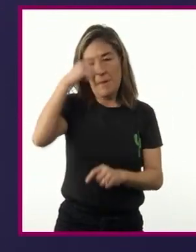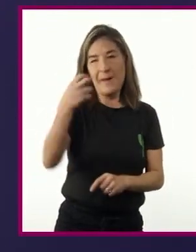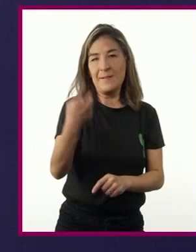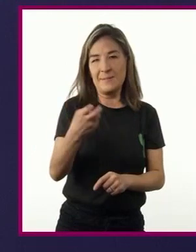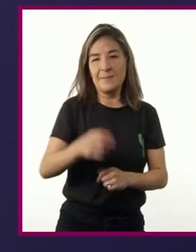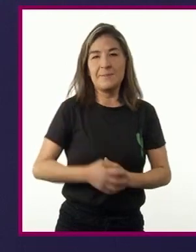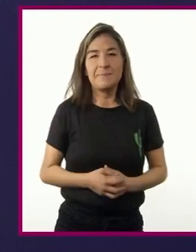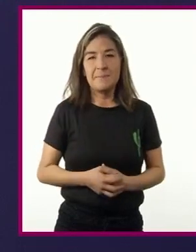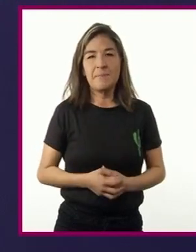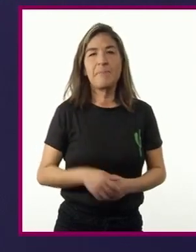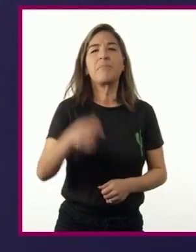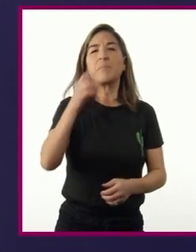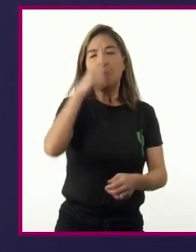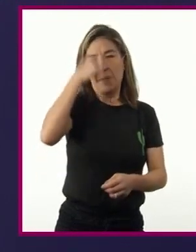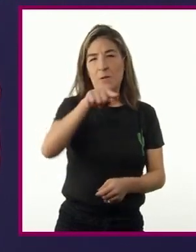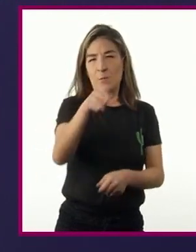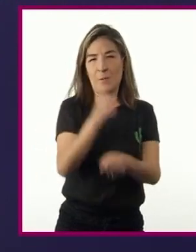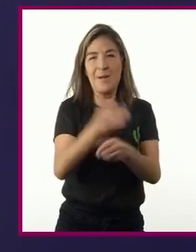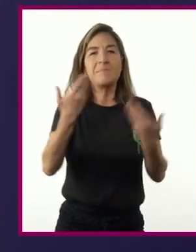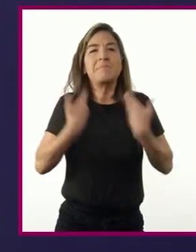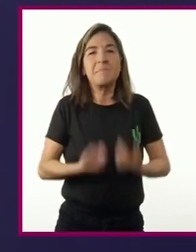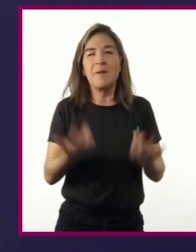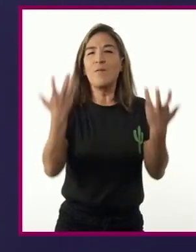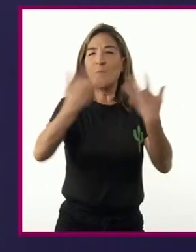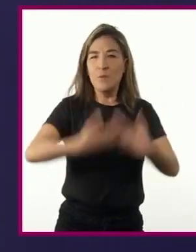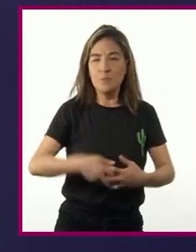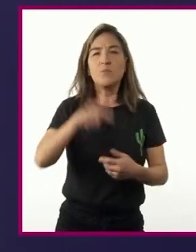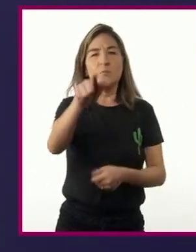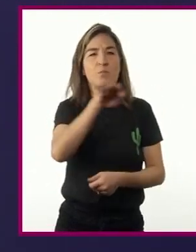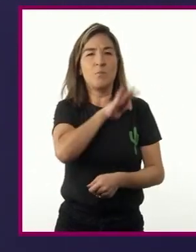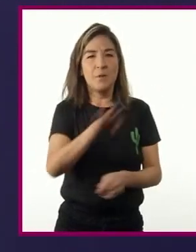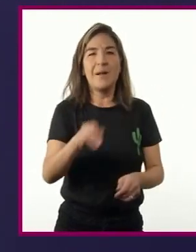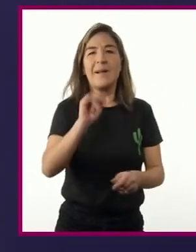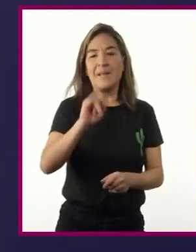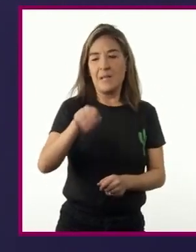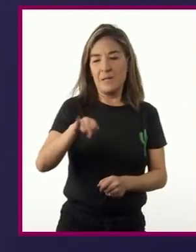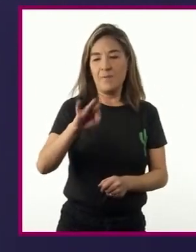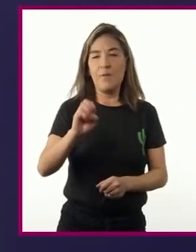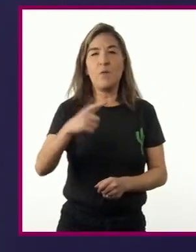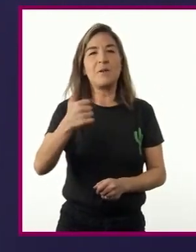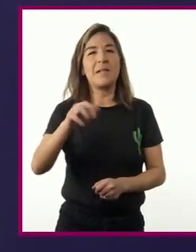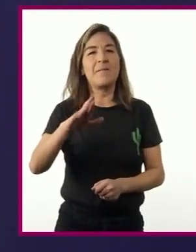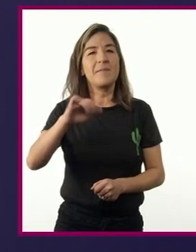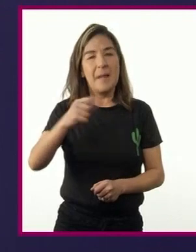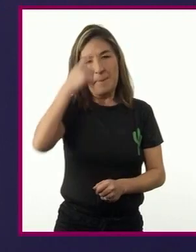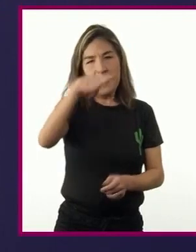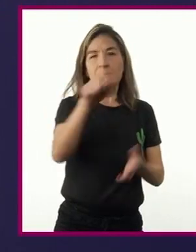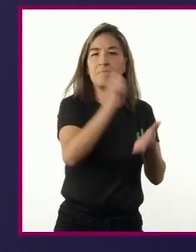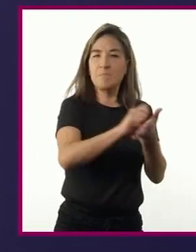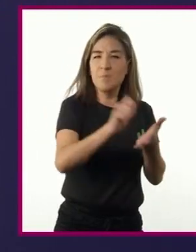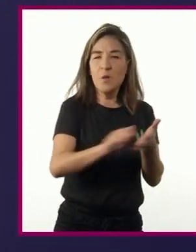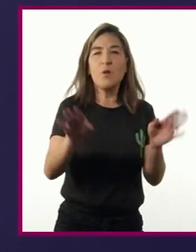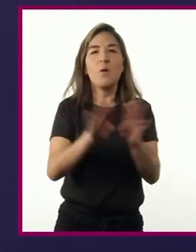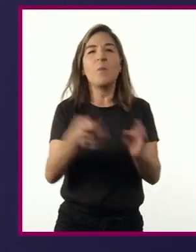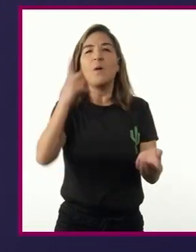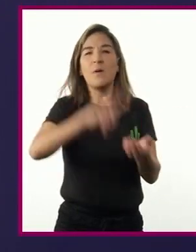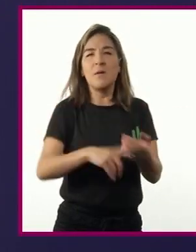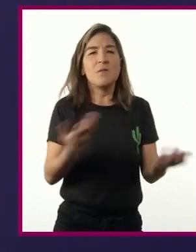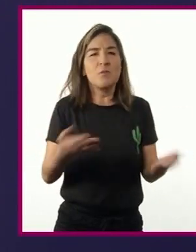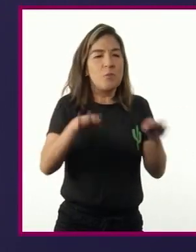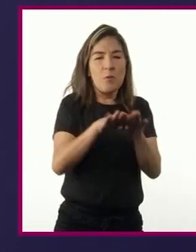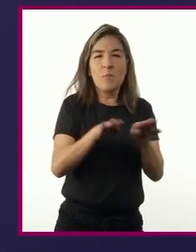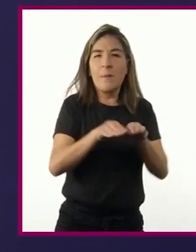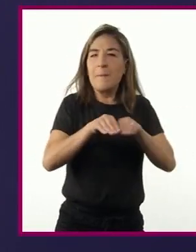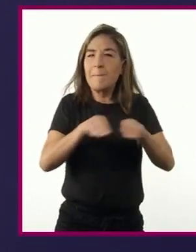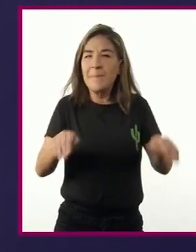medirlo. Para comprender mejor su funcionamiento, pueden elaborar una infografía que les permita tener a la vista cómo se mide